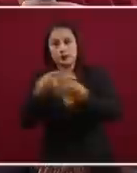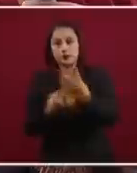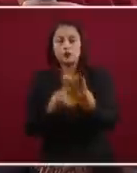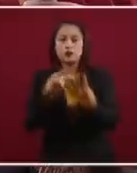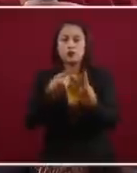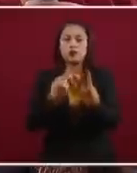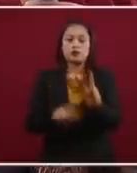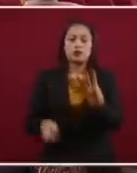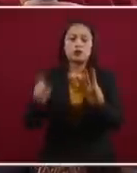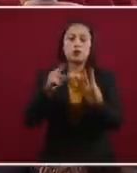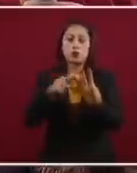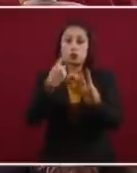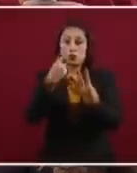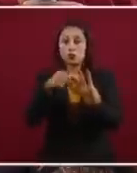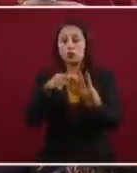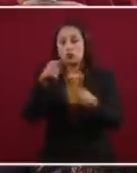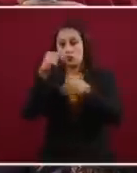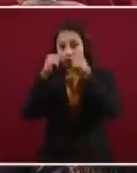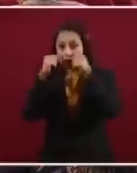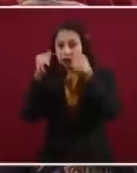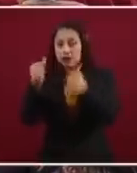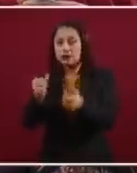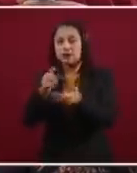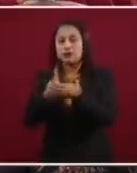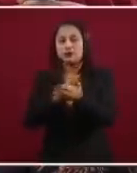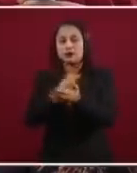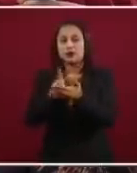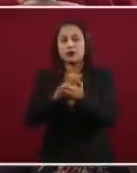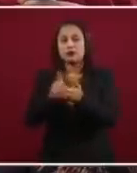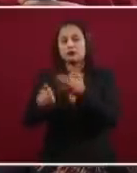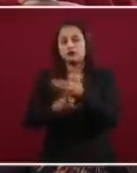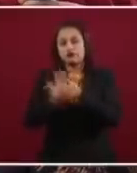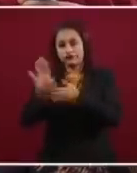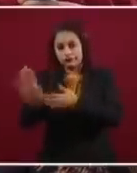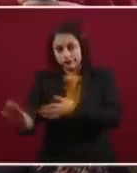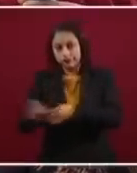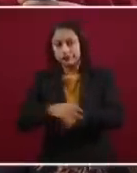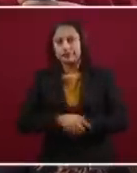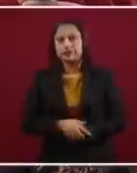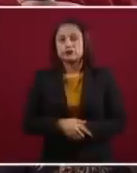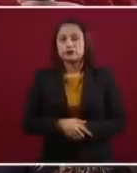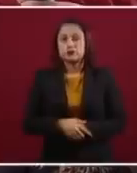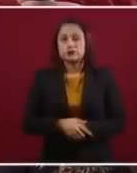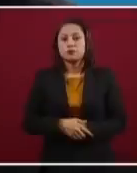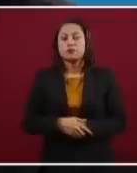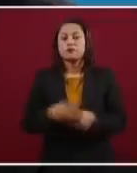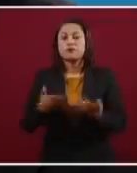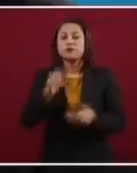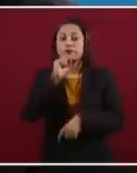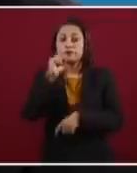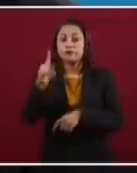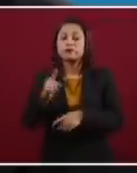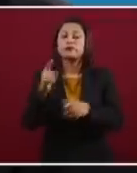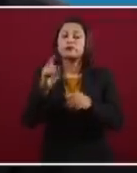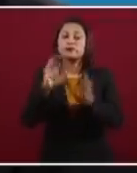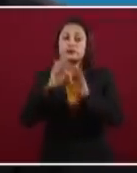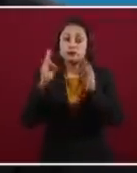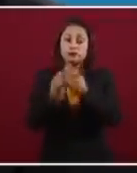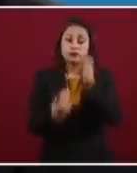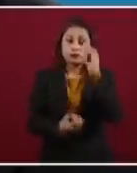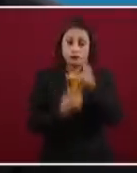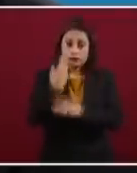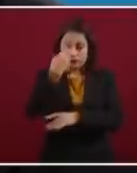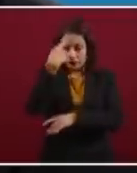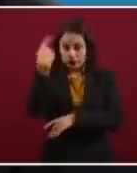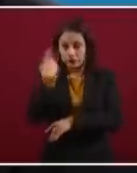de adicciones y también el sumar a in bienestar a nuestro muy nuevo modelo de salud para el bienestar y ya desde